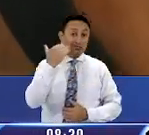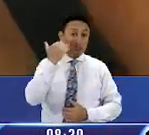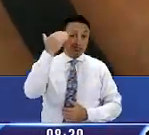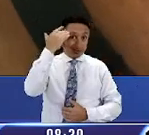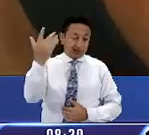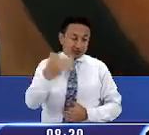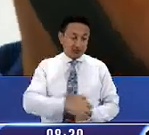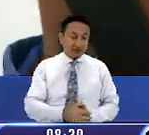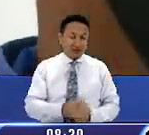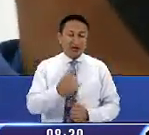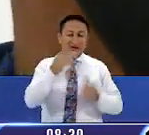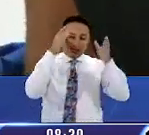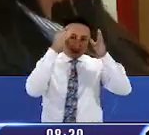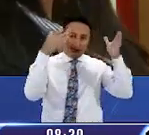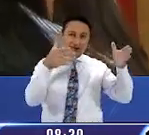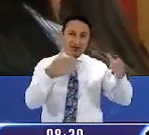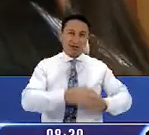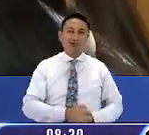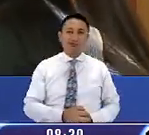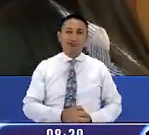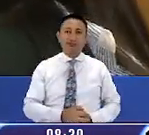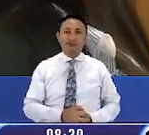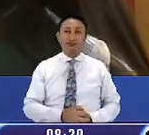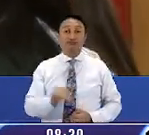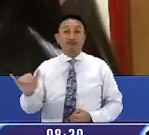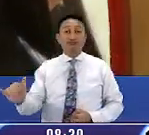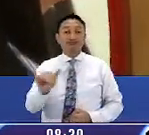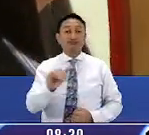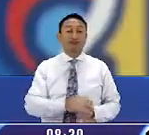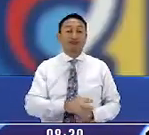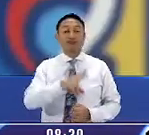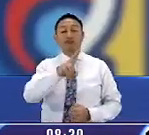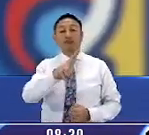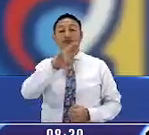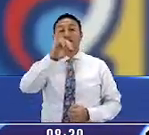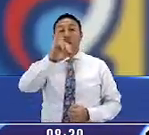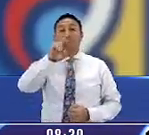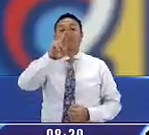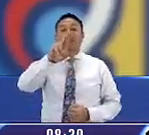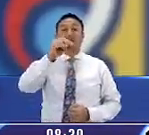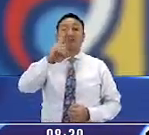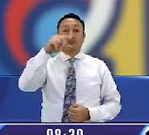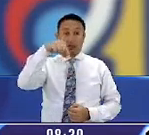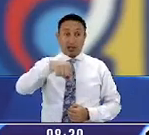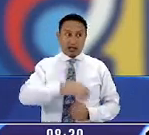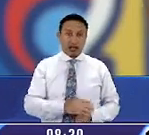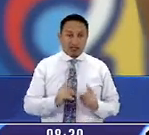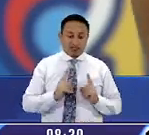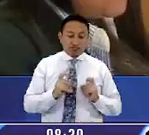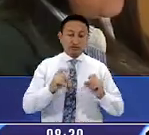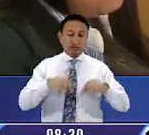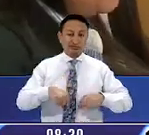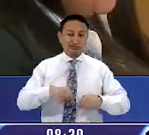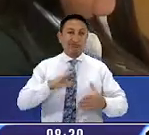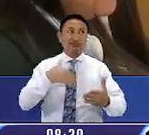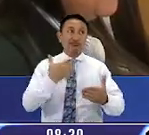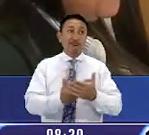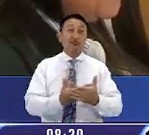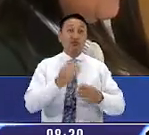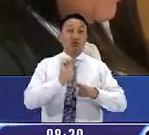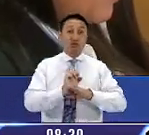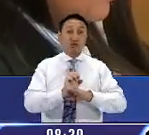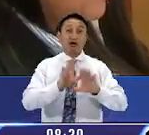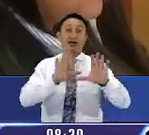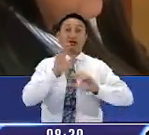quien es su principal motor. Inspiración similar tiene Virginia Chacón, sobreviviente de cáncer. Llegó a Ecuador hace 10 años